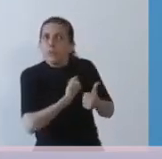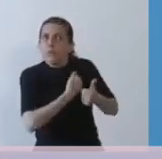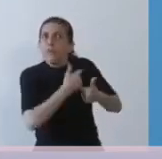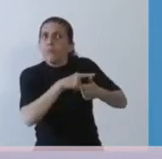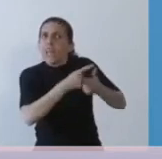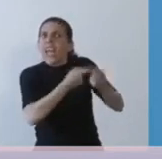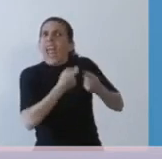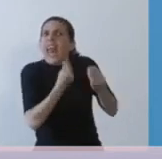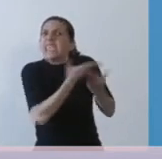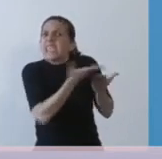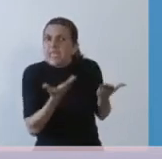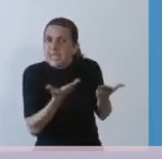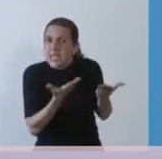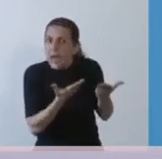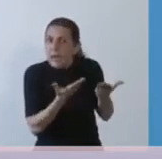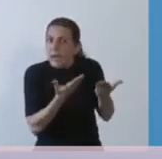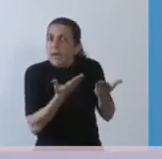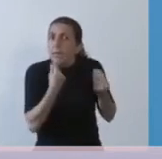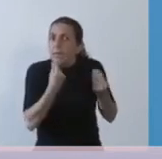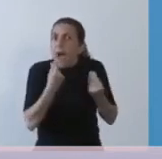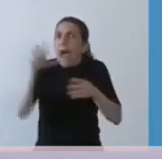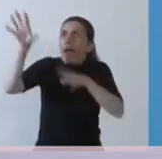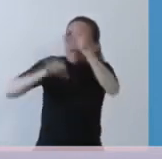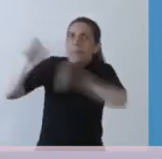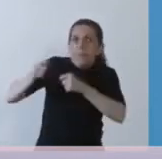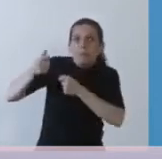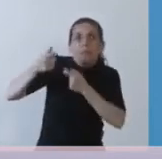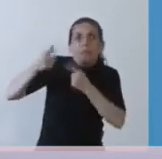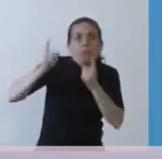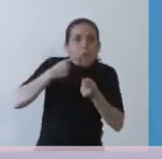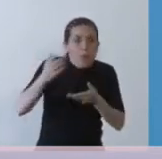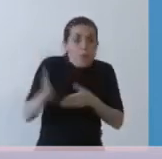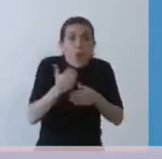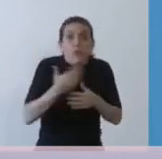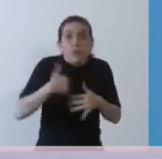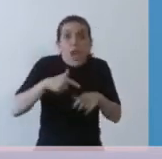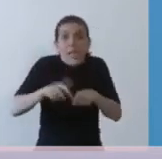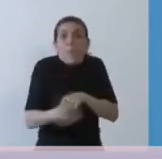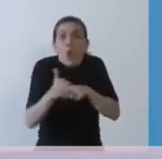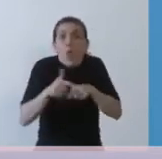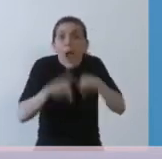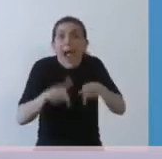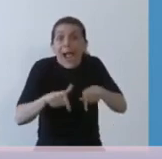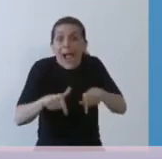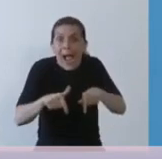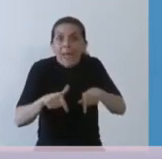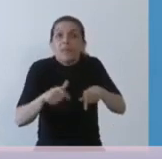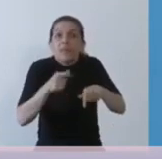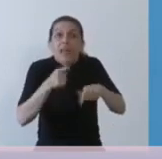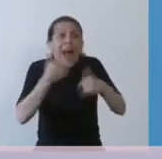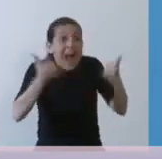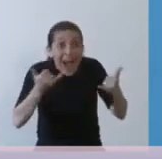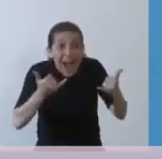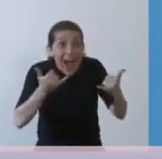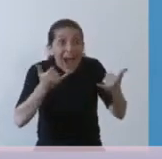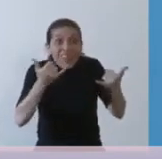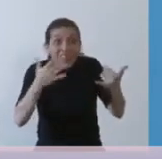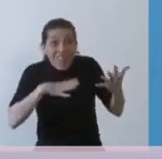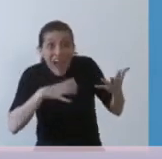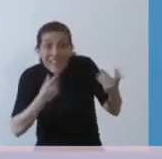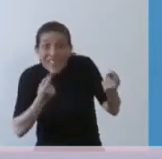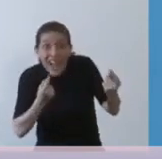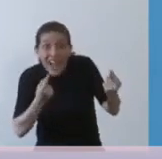y efectivamente primero Esa nacional que abastezca esa demanda y bueno Luego si hay este remanente se